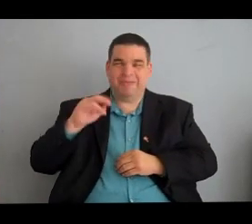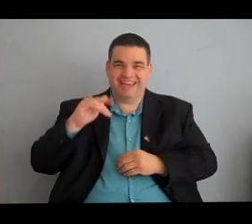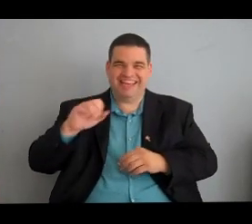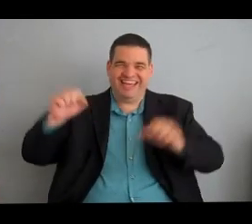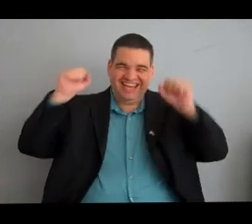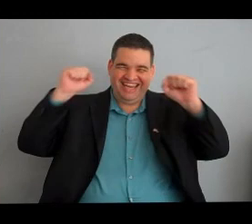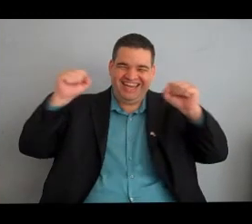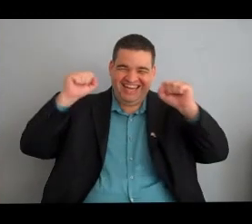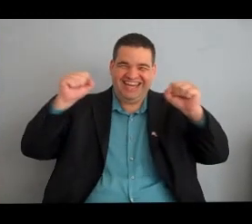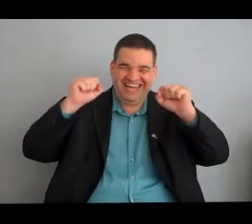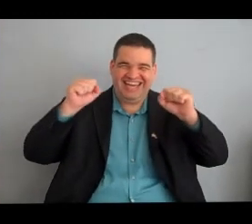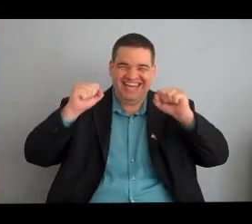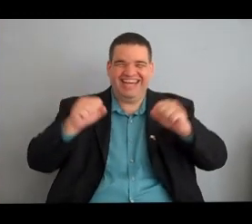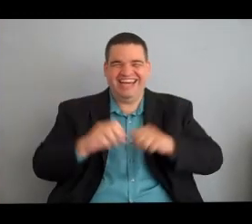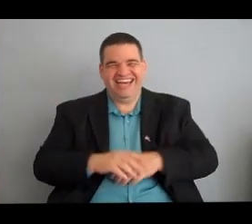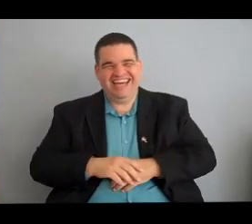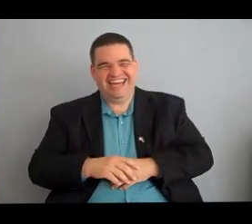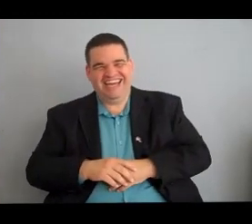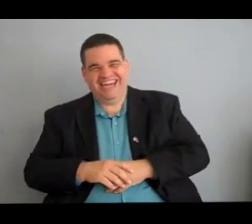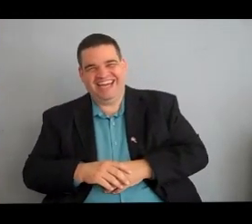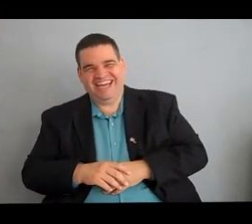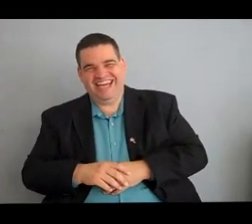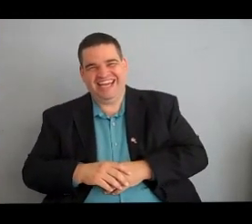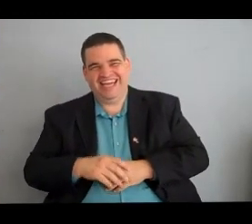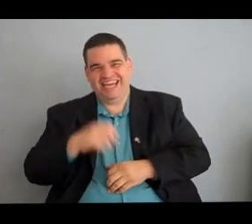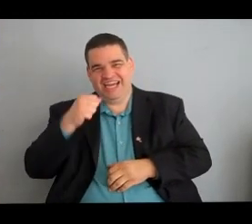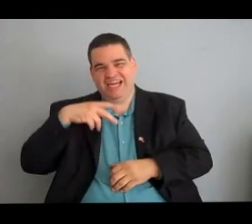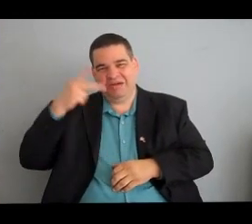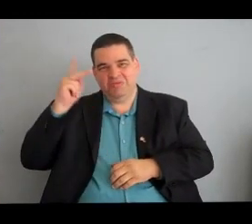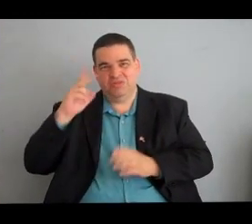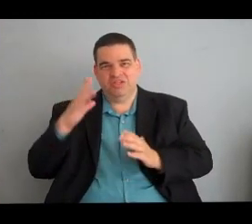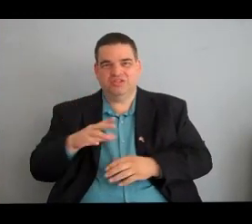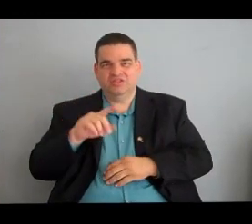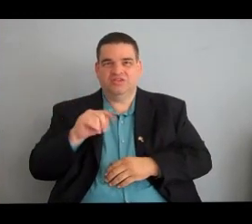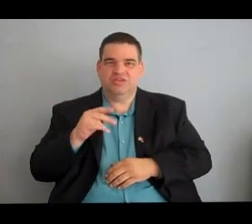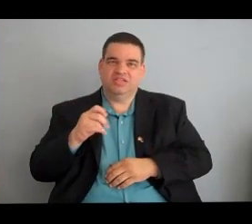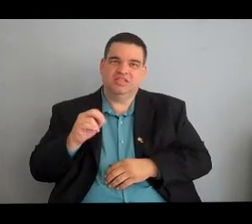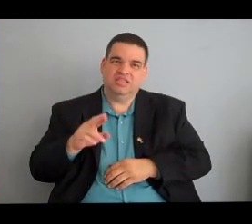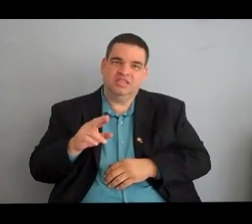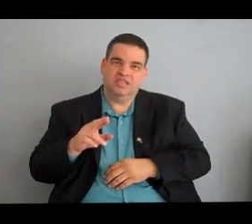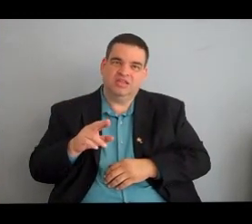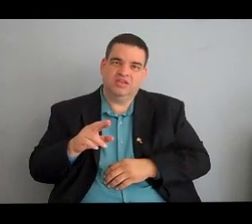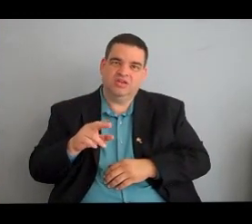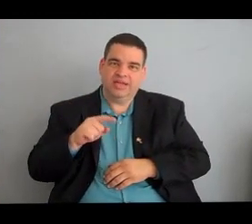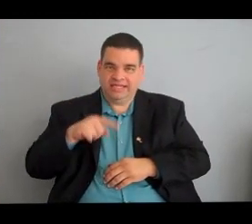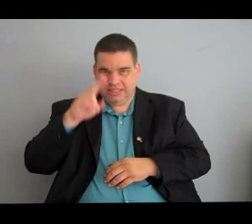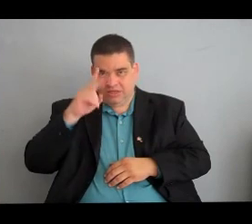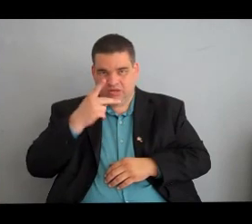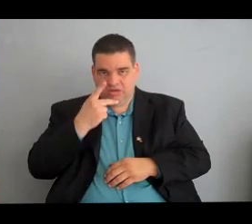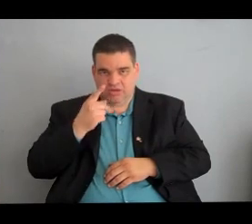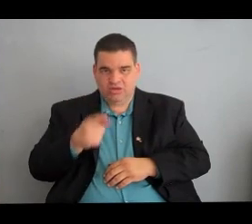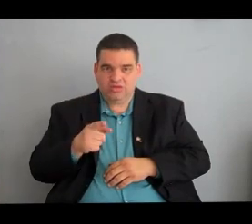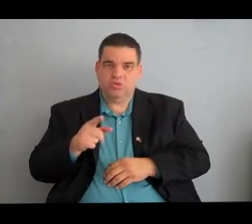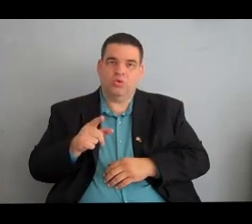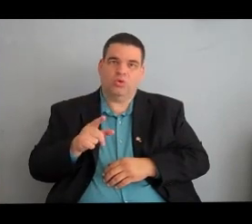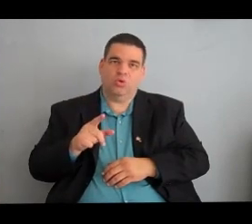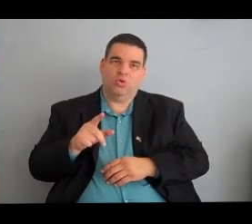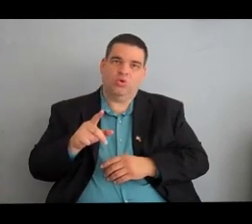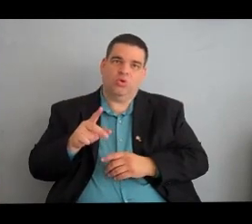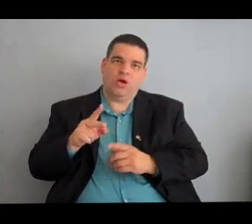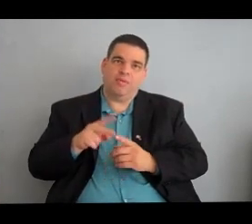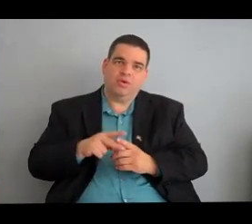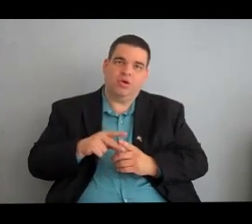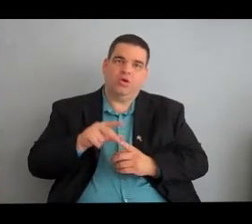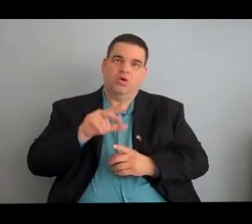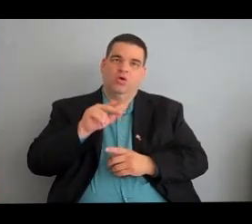Ponceña, soy, ¿qué te puedo soy, decir? Soy pues tenor y pues esos conocimientos pues uno los aplica, lo que es lo clásico, lo popular,